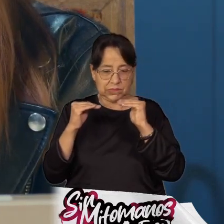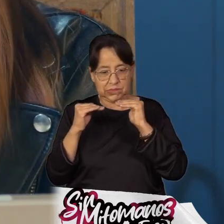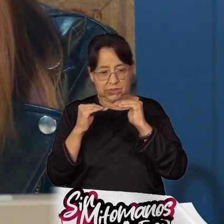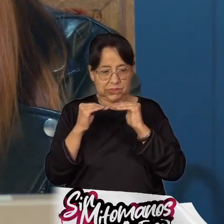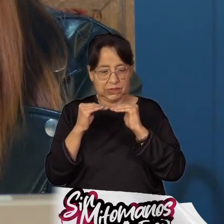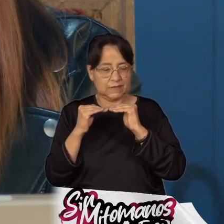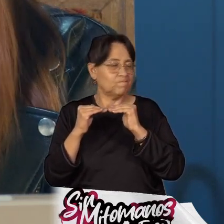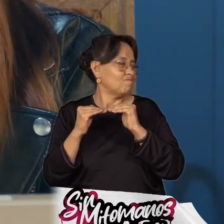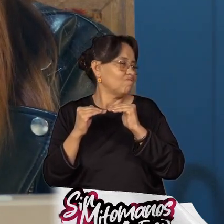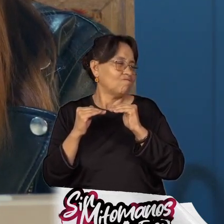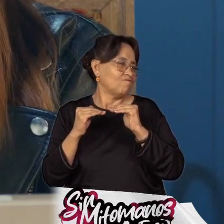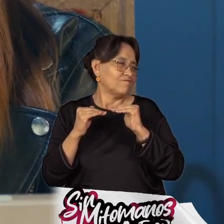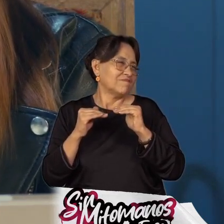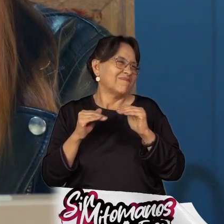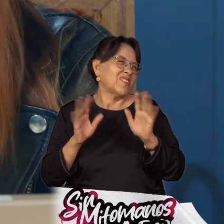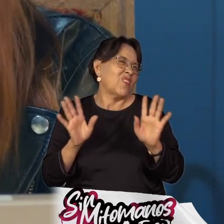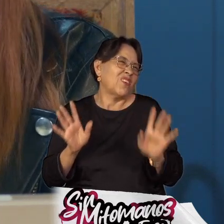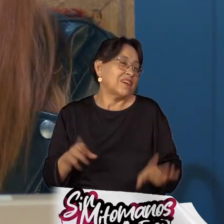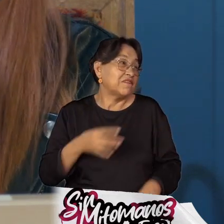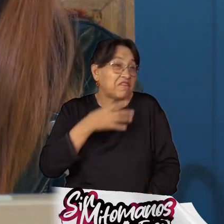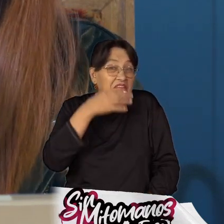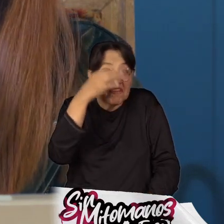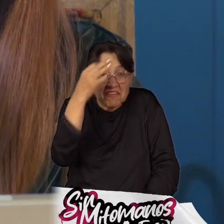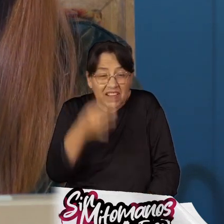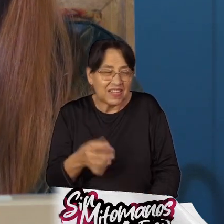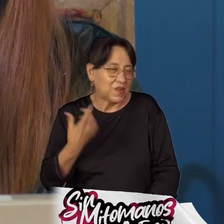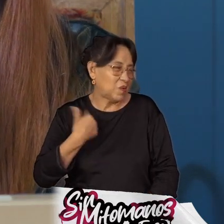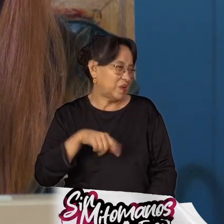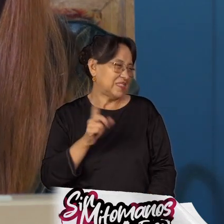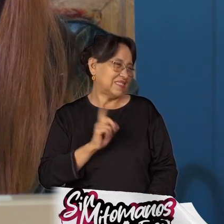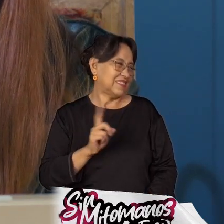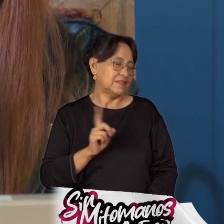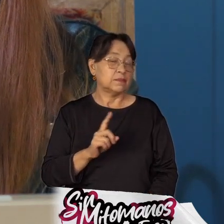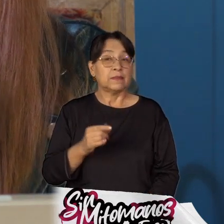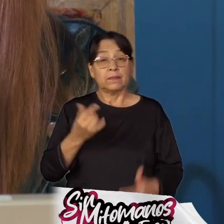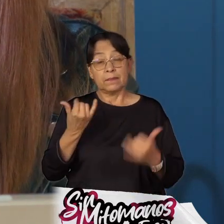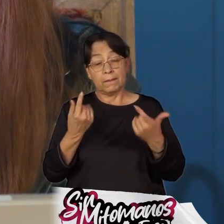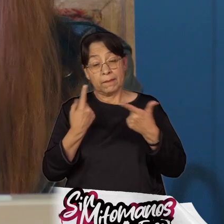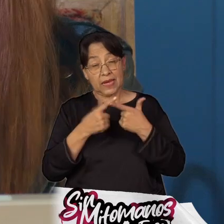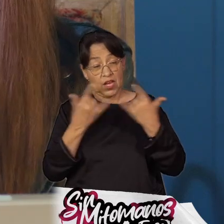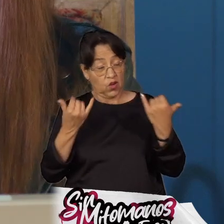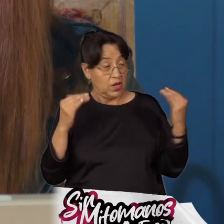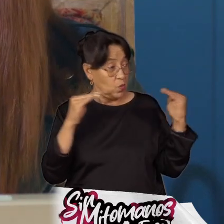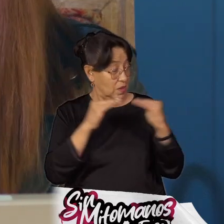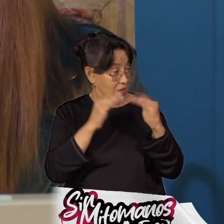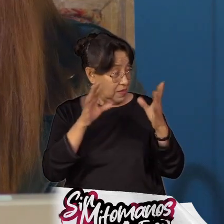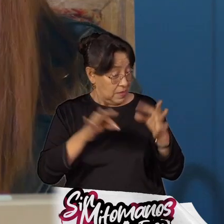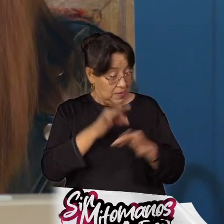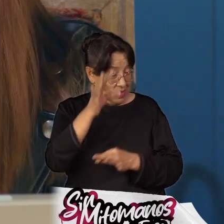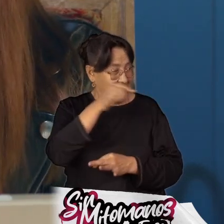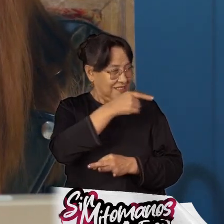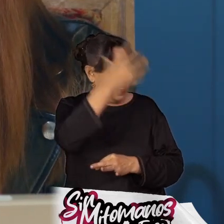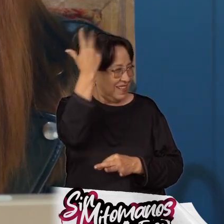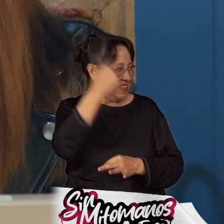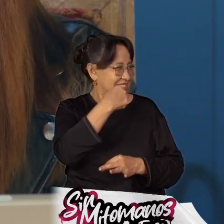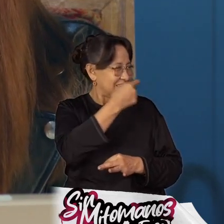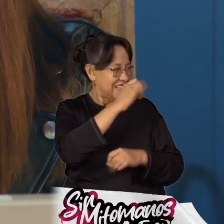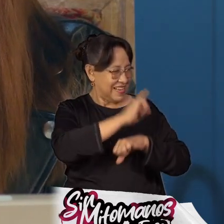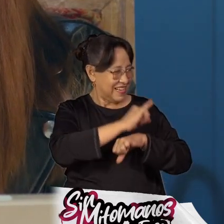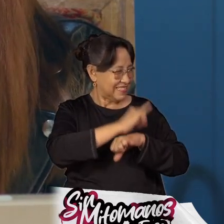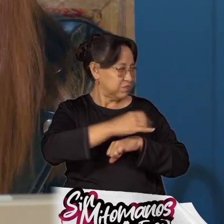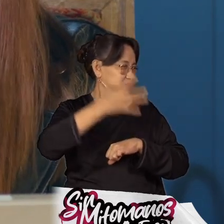equidad, pero que también es surreal. Y en esa igualdad espiritual de la que estamos hablando, llega hasta el punto de la